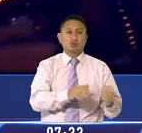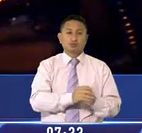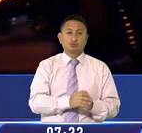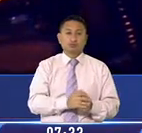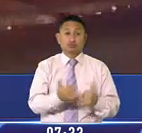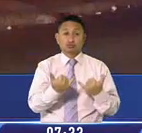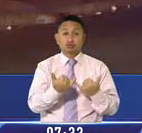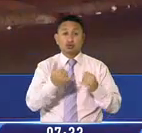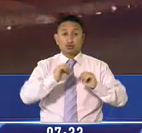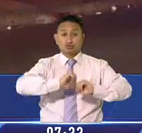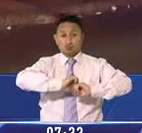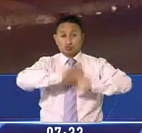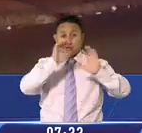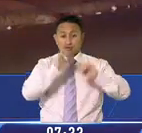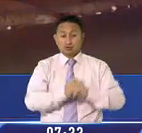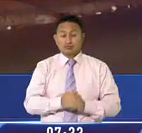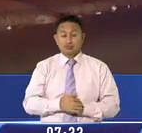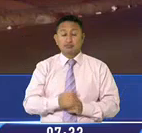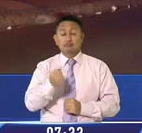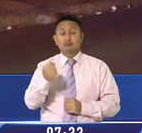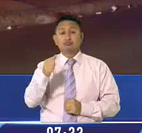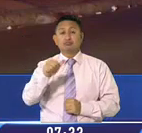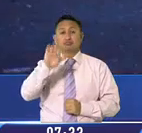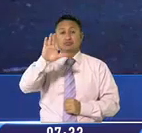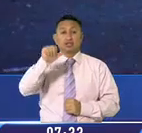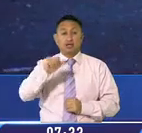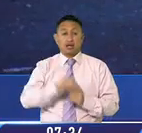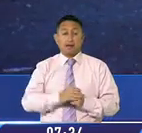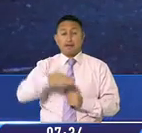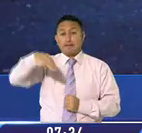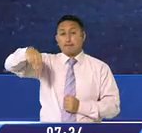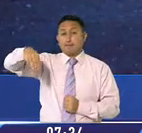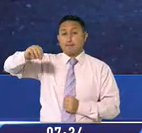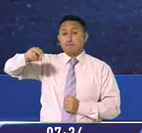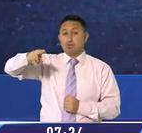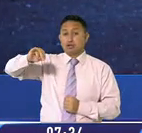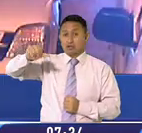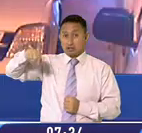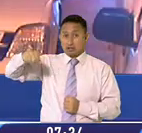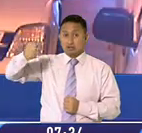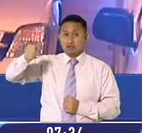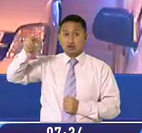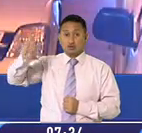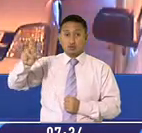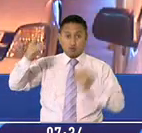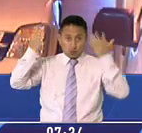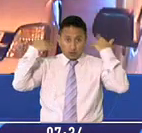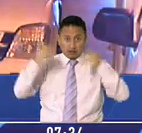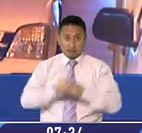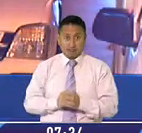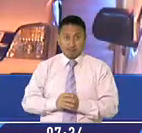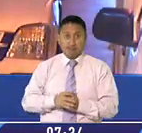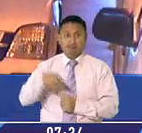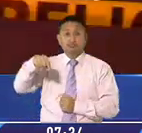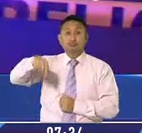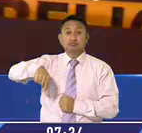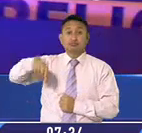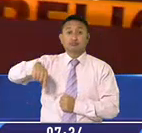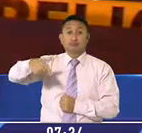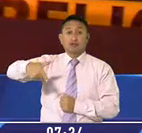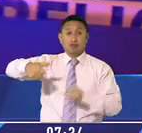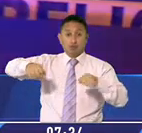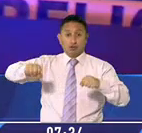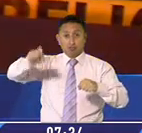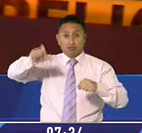esta madrugada en la cooperativa Santa Mónica, en el sector de Los Esteros, en el sur de esa ciudad. En el lugar, sicarios a bordo de